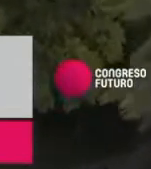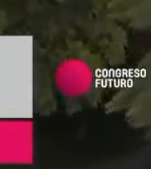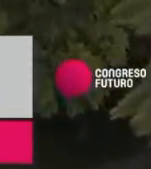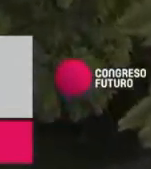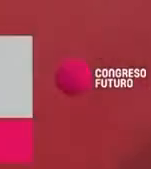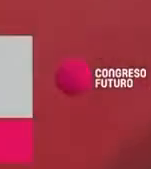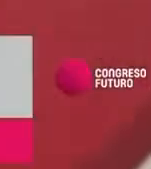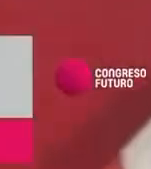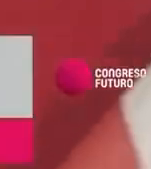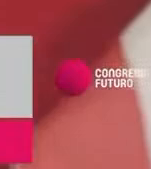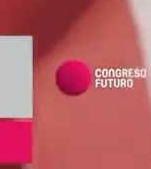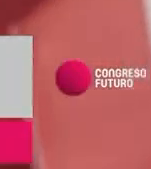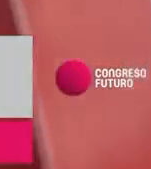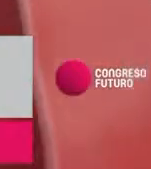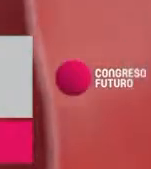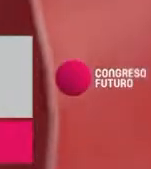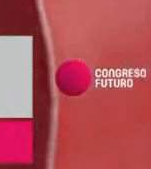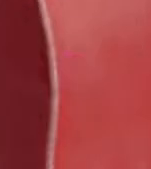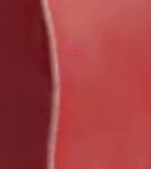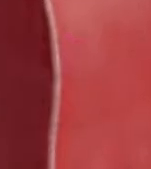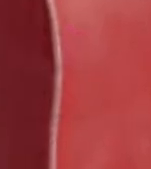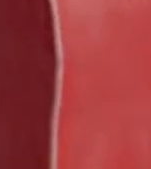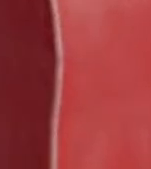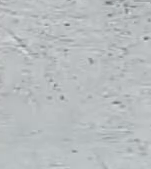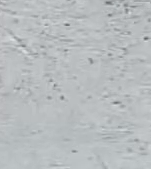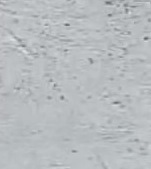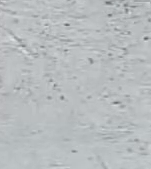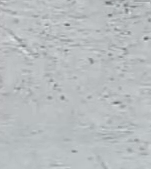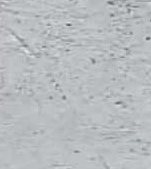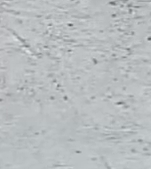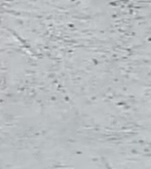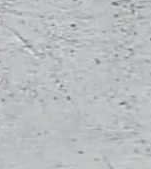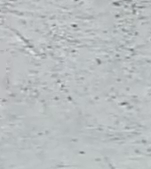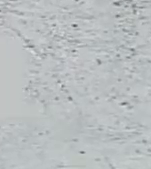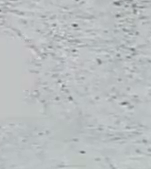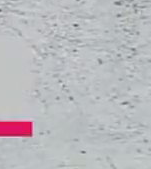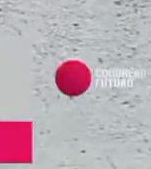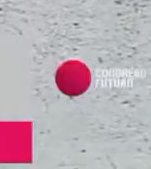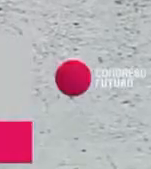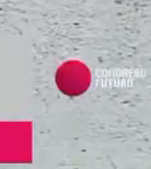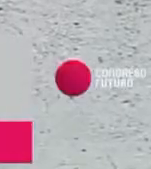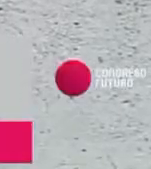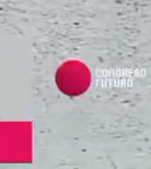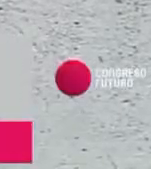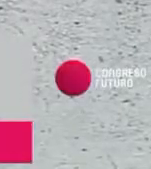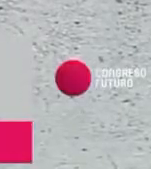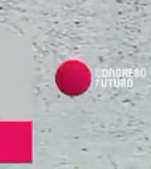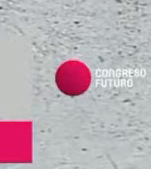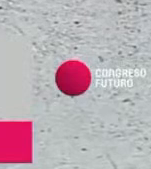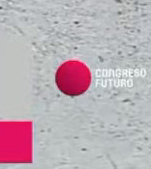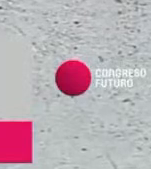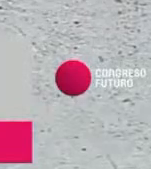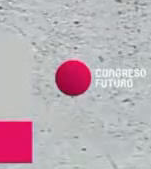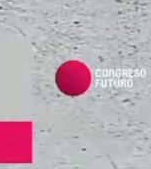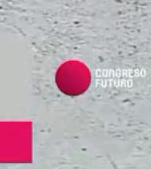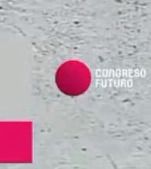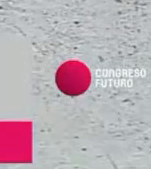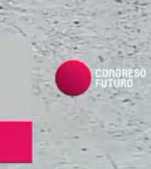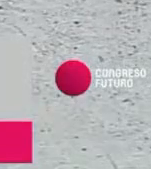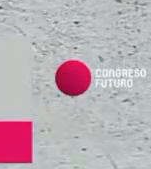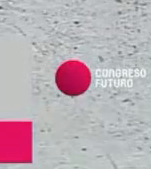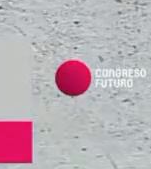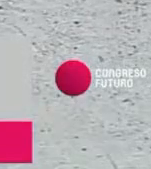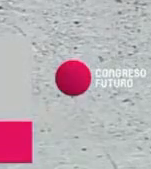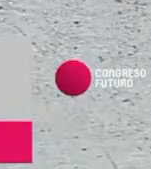la ciencia como base en la toma de decisiones. La Convención Constitucional, nosotros también estamos avanzando en poner